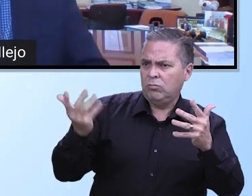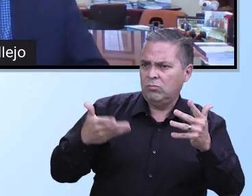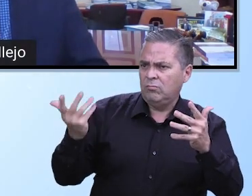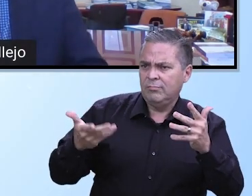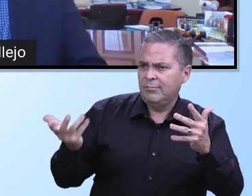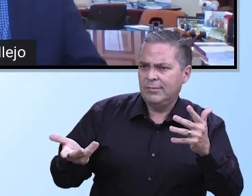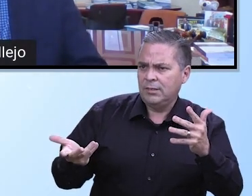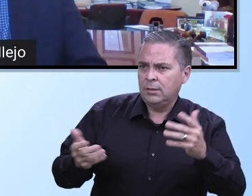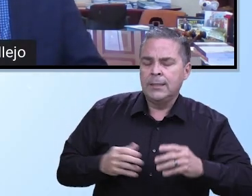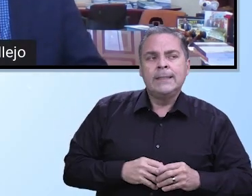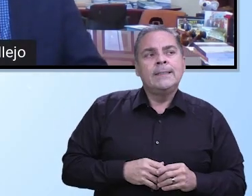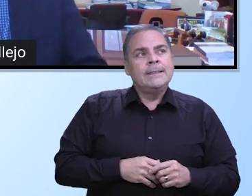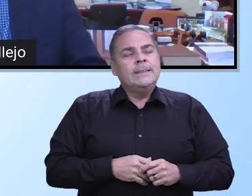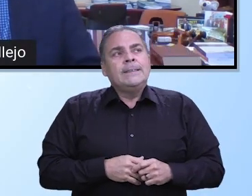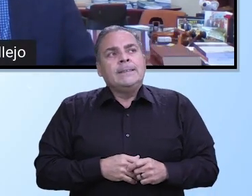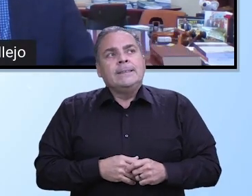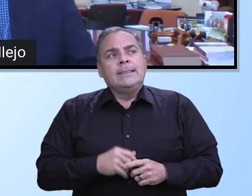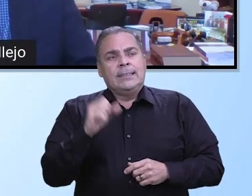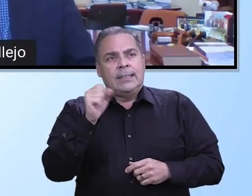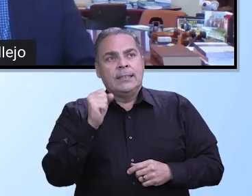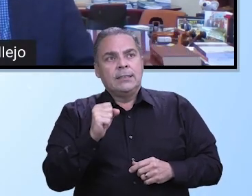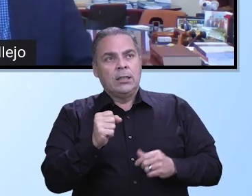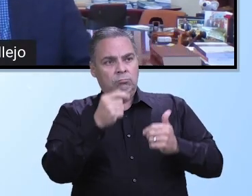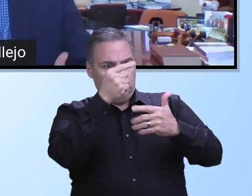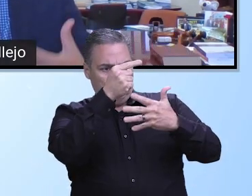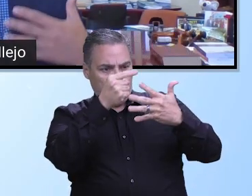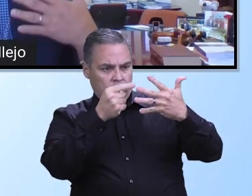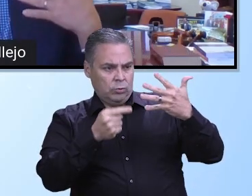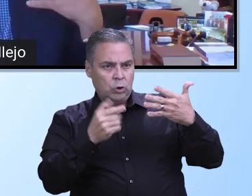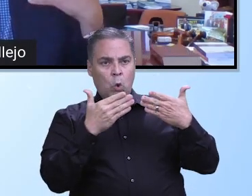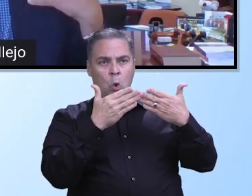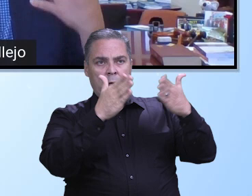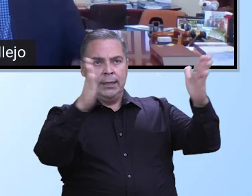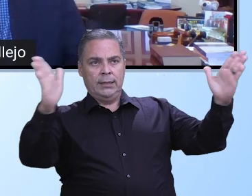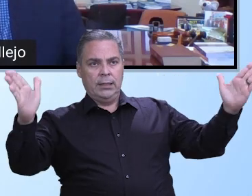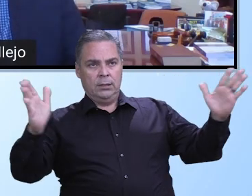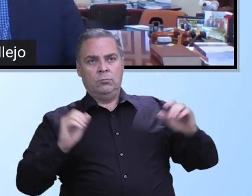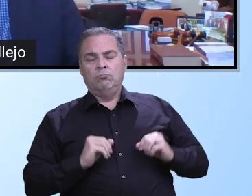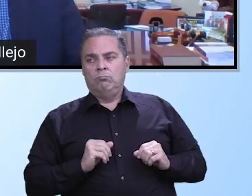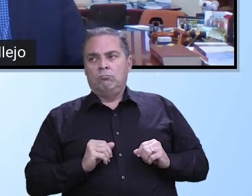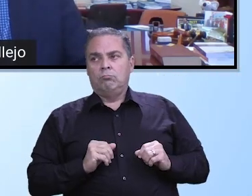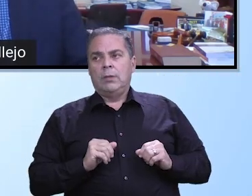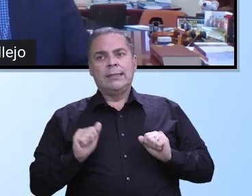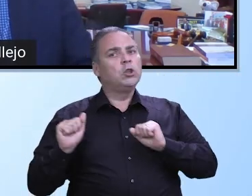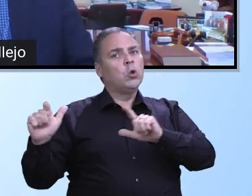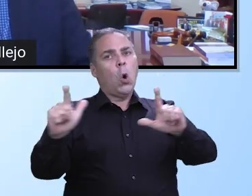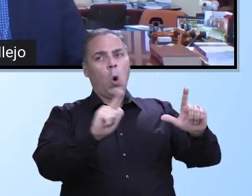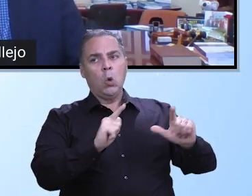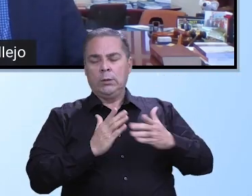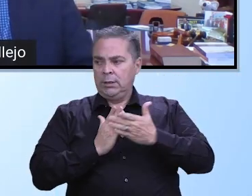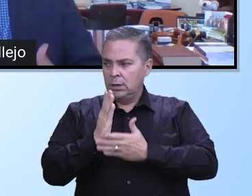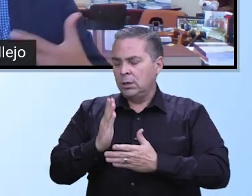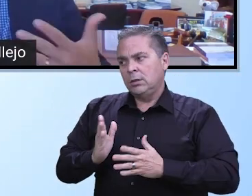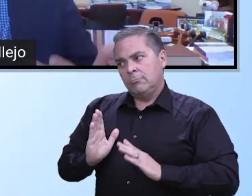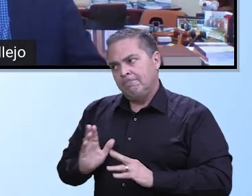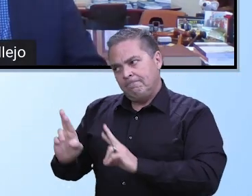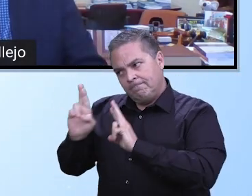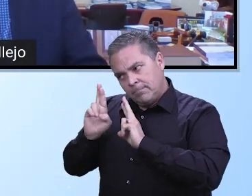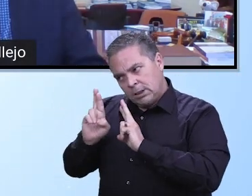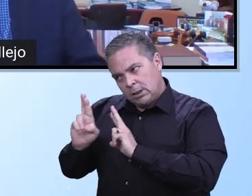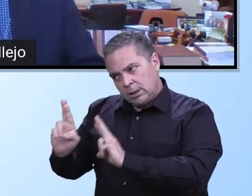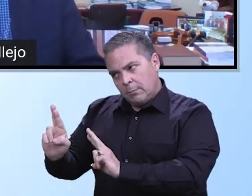son generales en el trato de todos los casos, ¿verdad? Ese derecho y ese respetar esa integridad de cada una de las personas, ¿verdad? Es